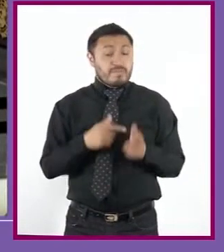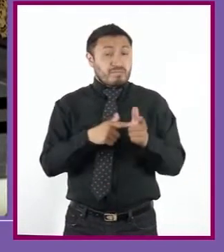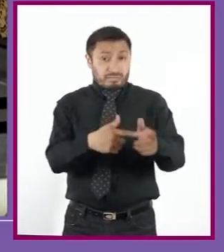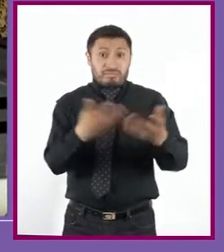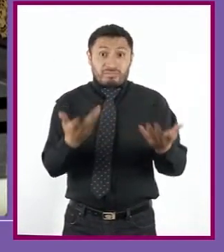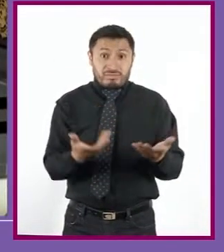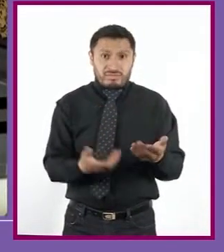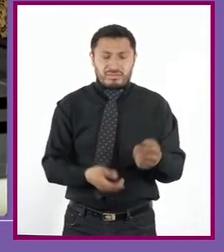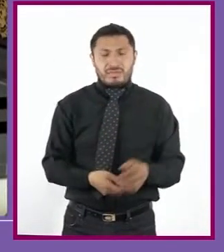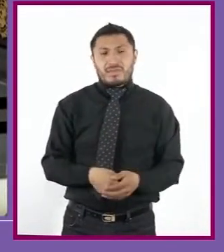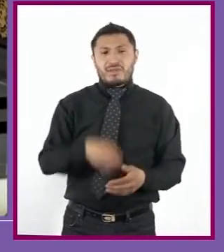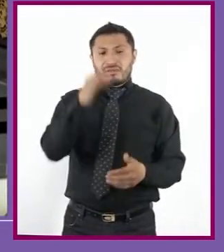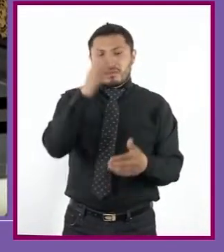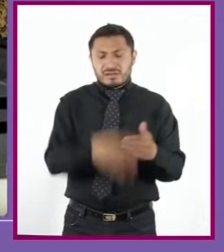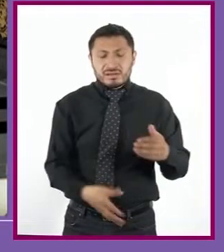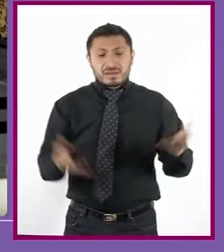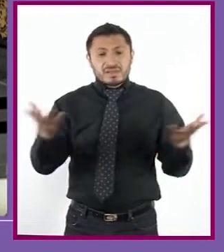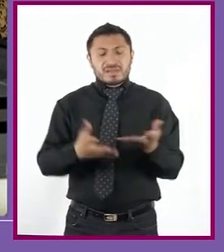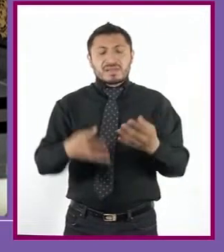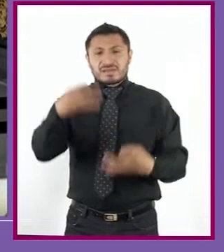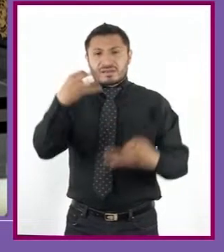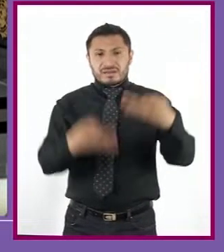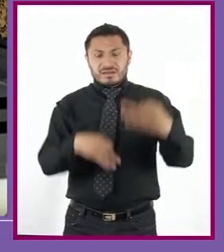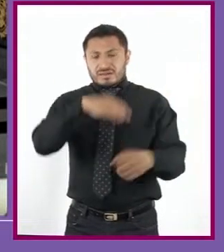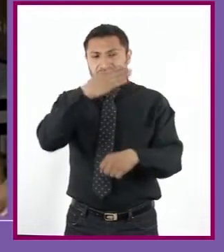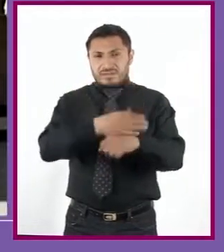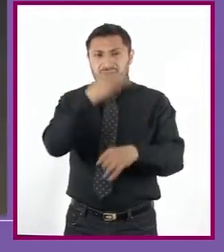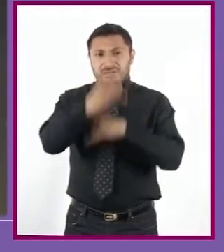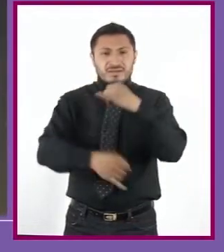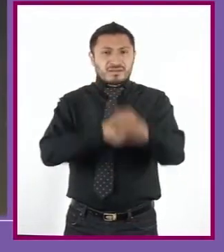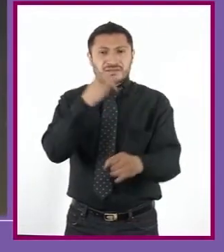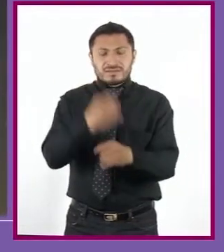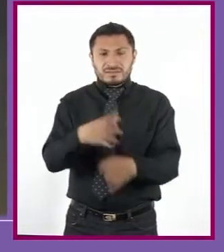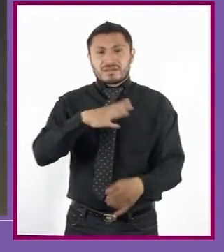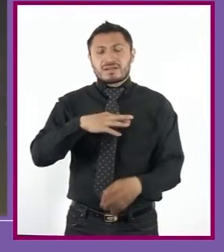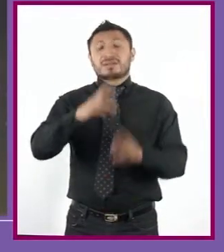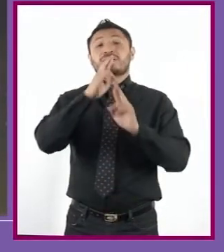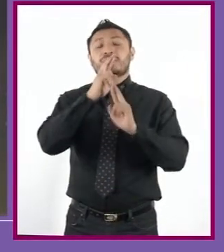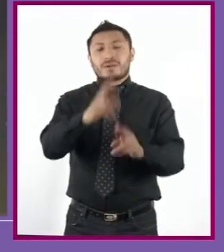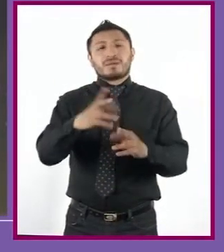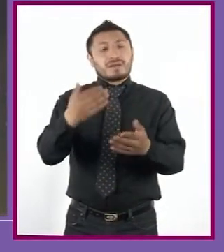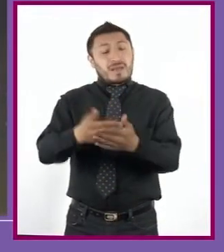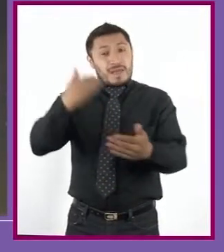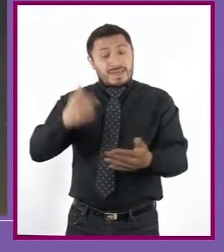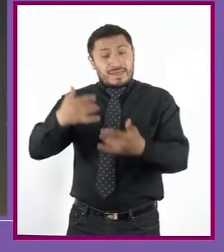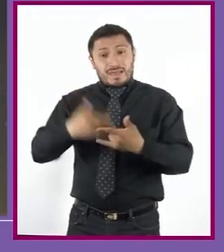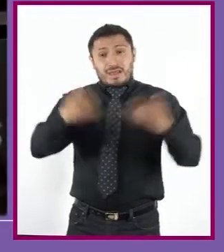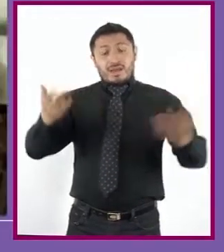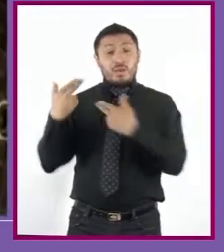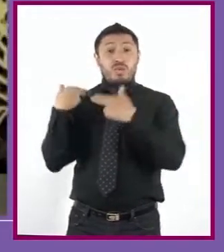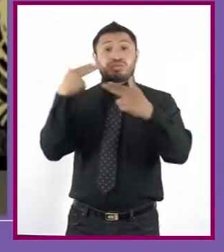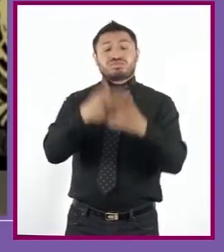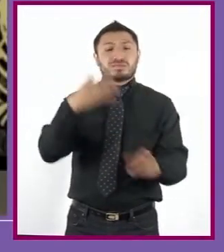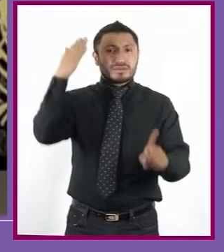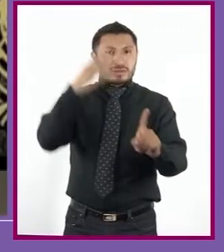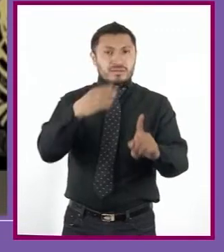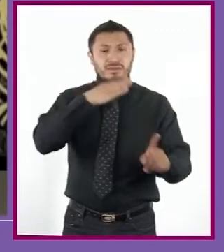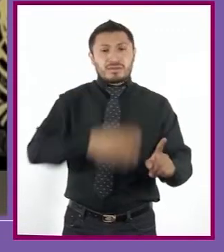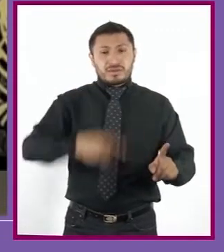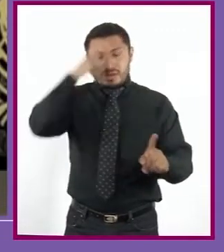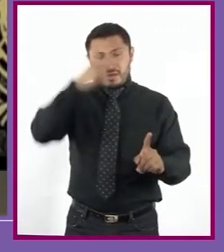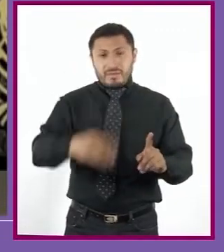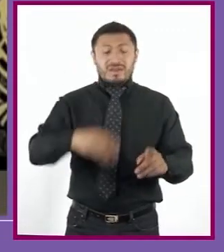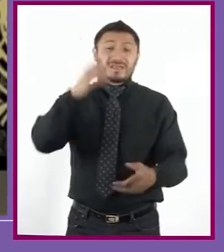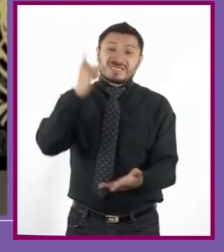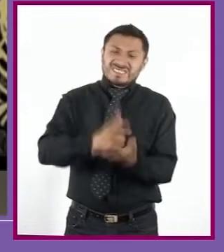En conclusión, la creación de la Corte Penal Internacional es el resultado de un proceso histórico que busca justicia para